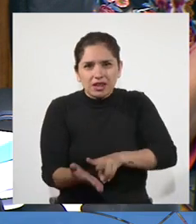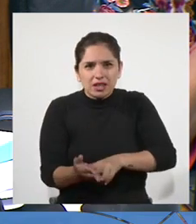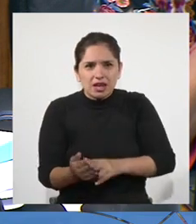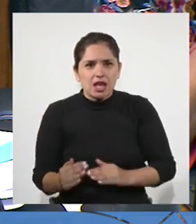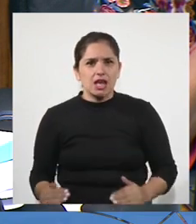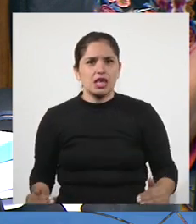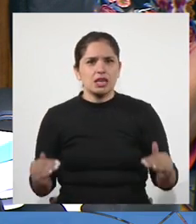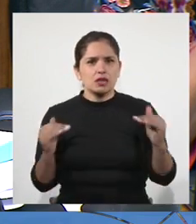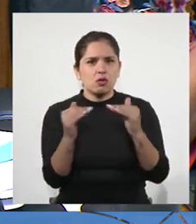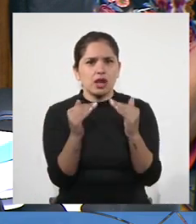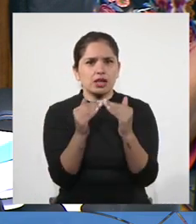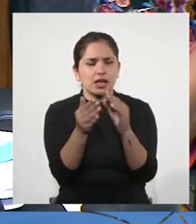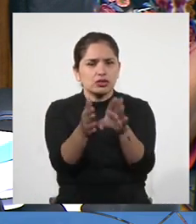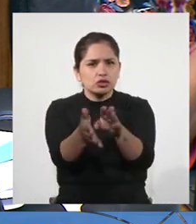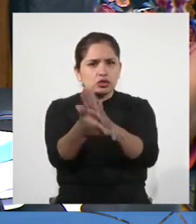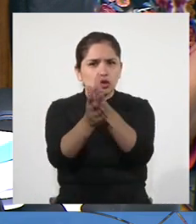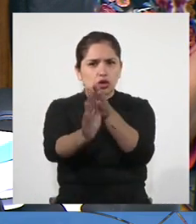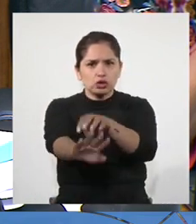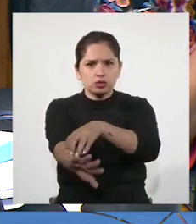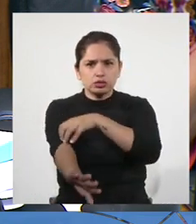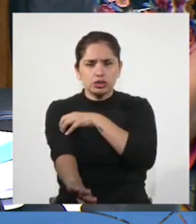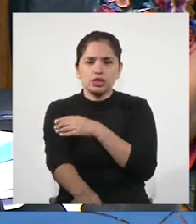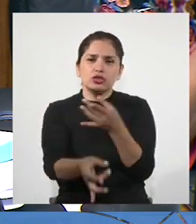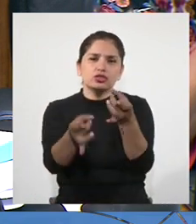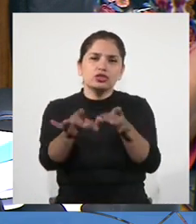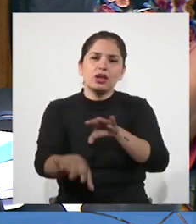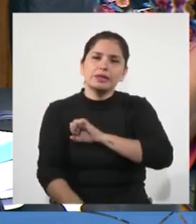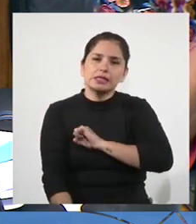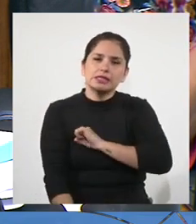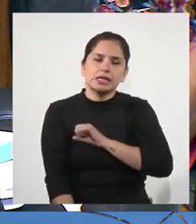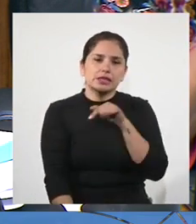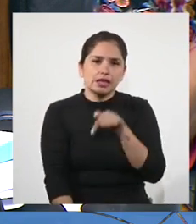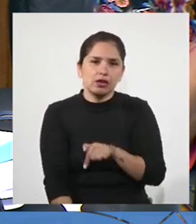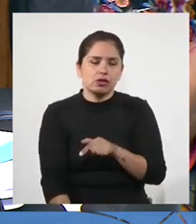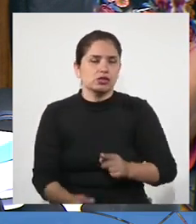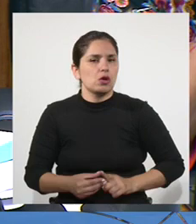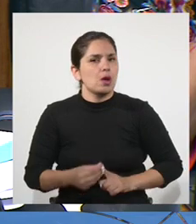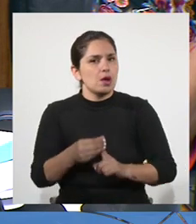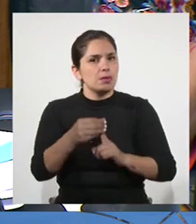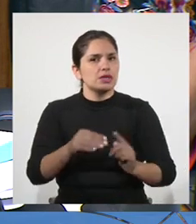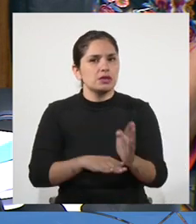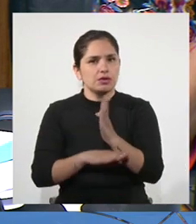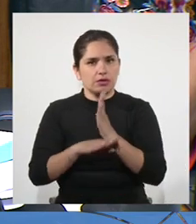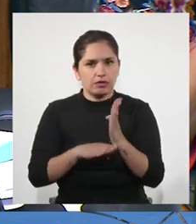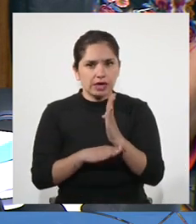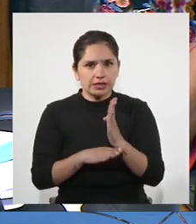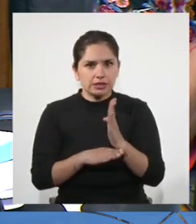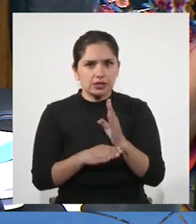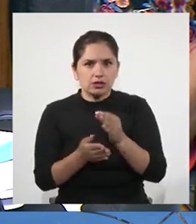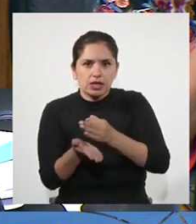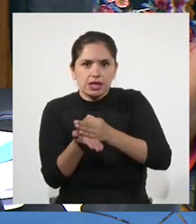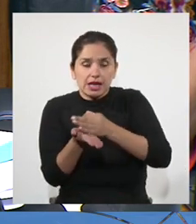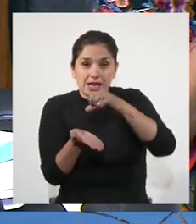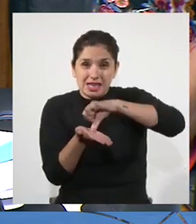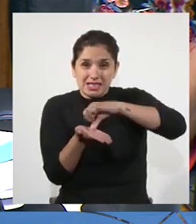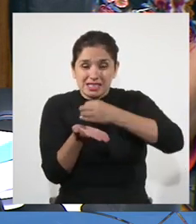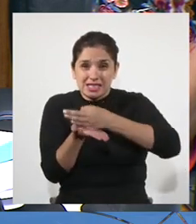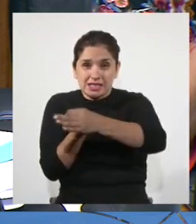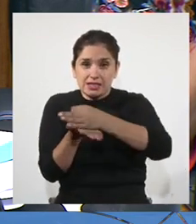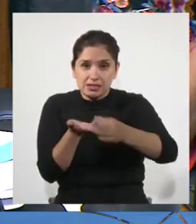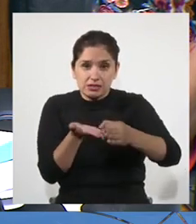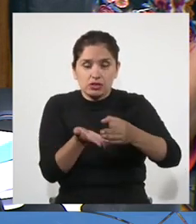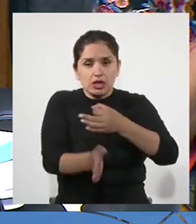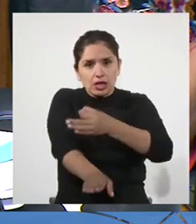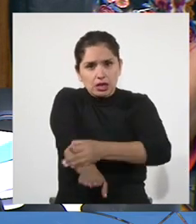a lo largo de todo Chile y no en la región metropolitana. Ese es un principio básico de la descentralización y de la